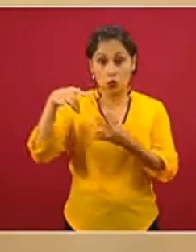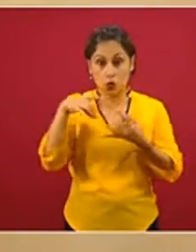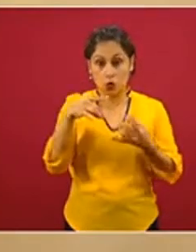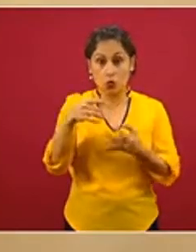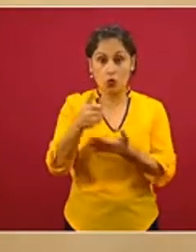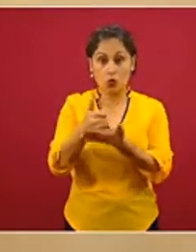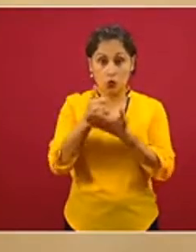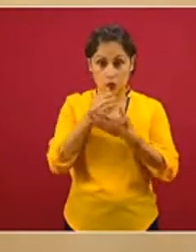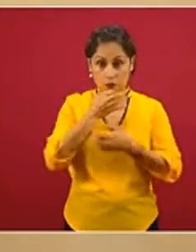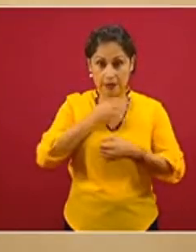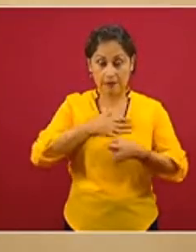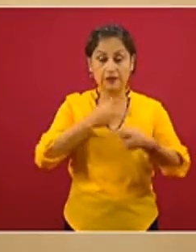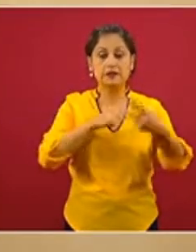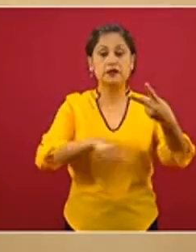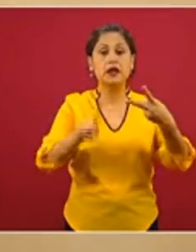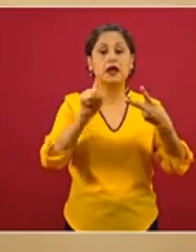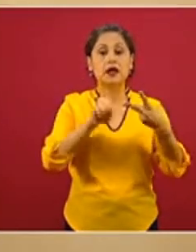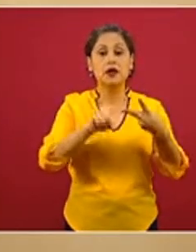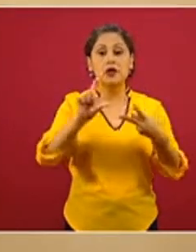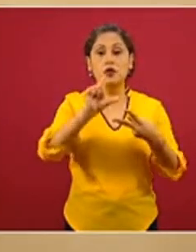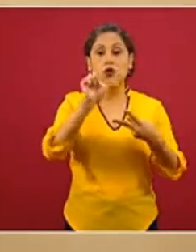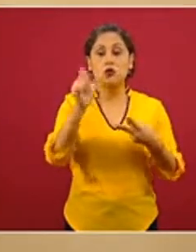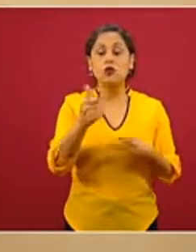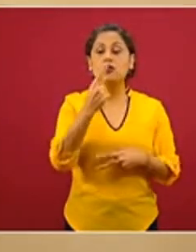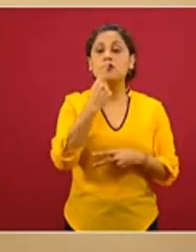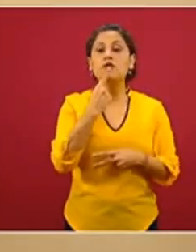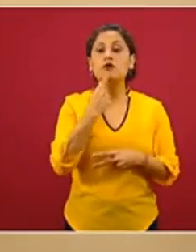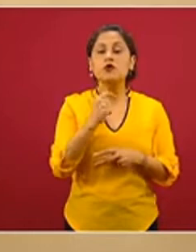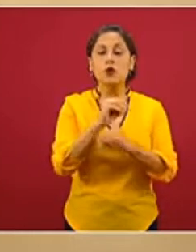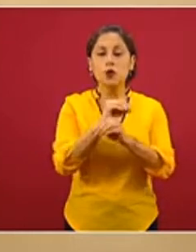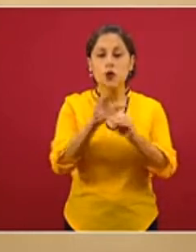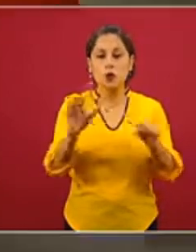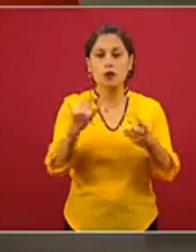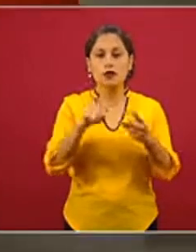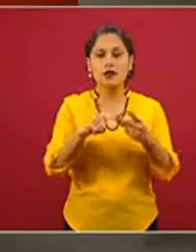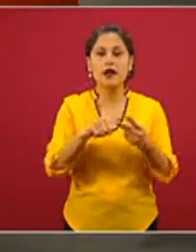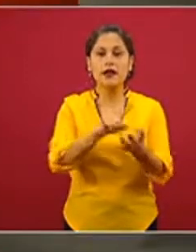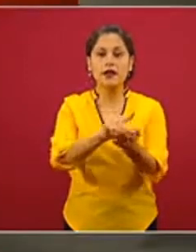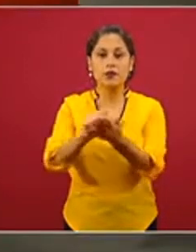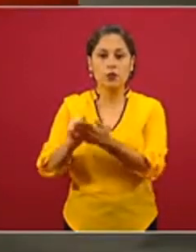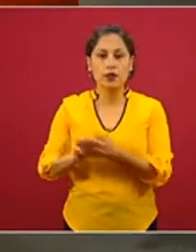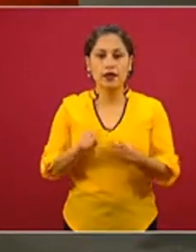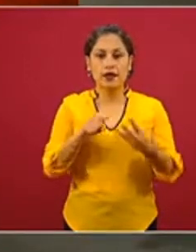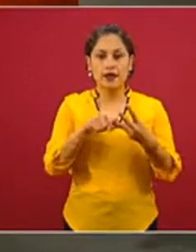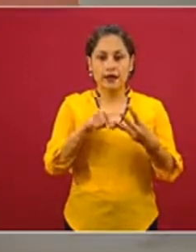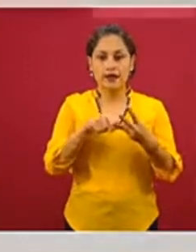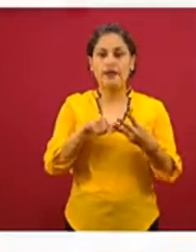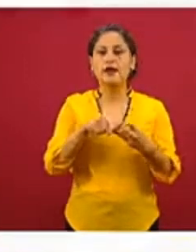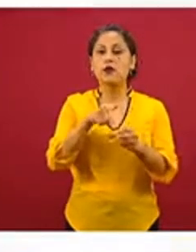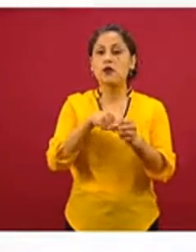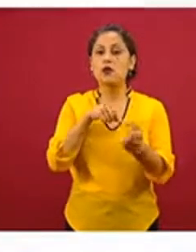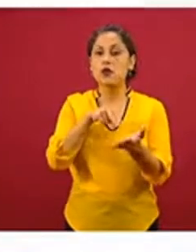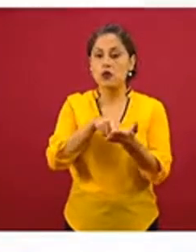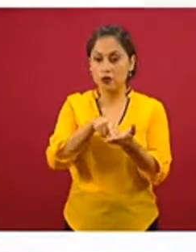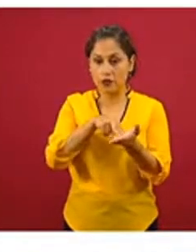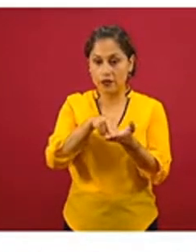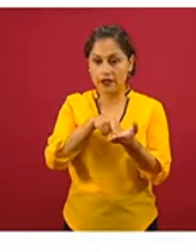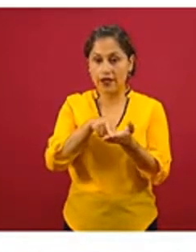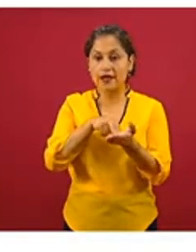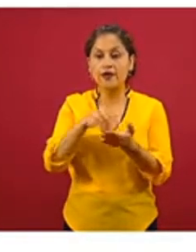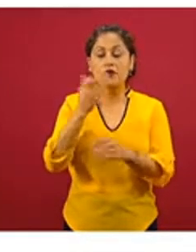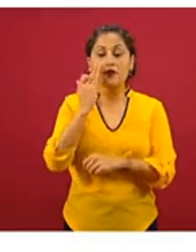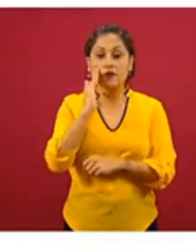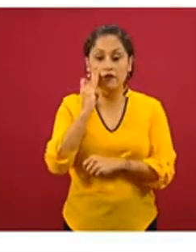línea roja menos oscura es de Twitter, la línea negra es de Facebook y la línea roja, que es una